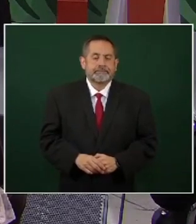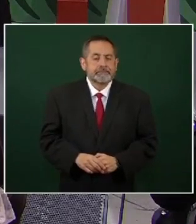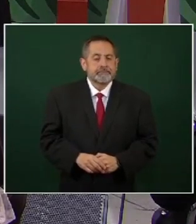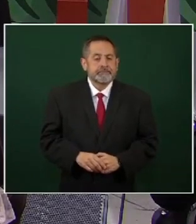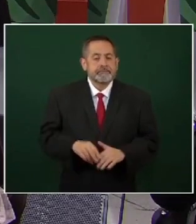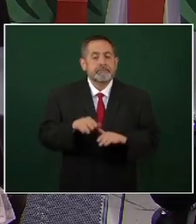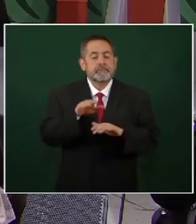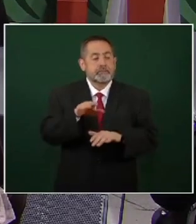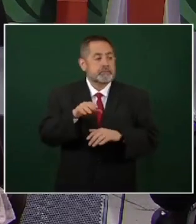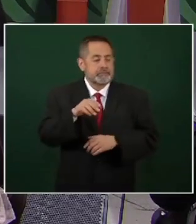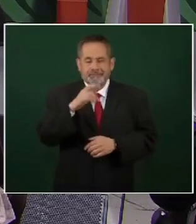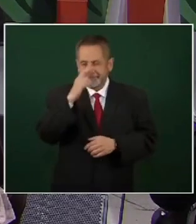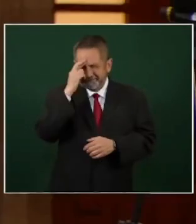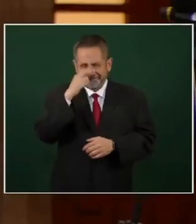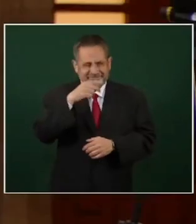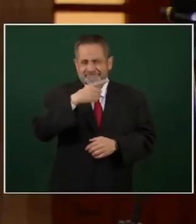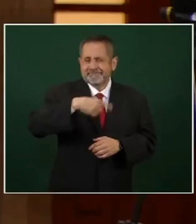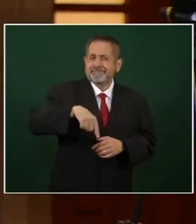Relacionado con la fuga de los